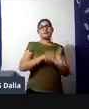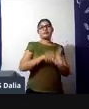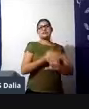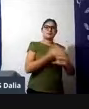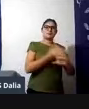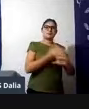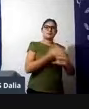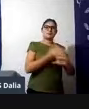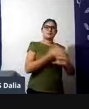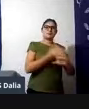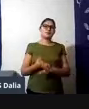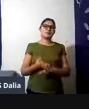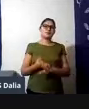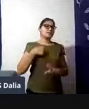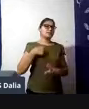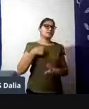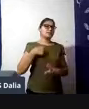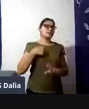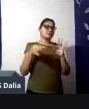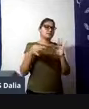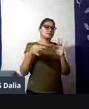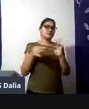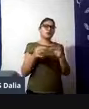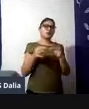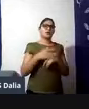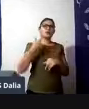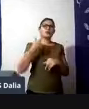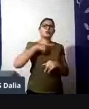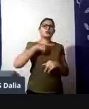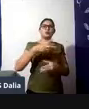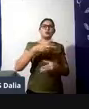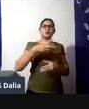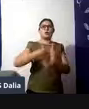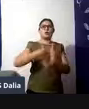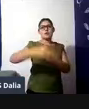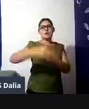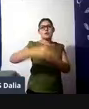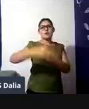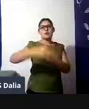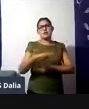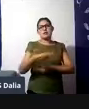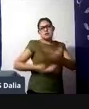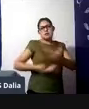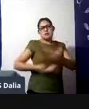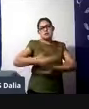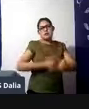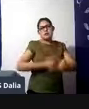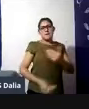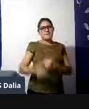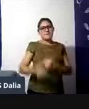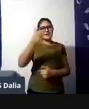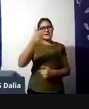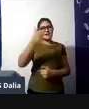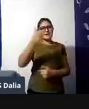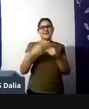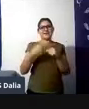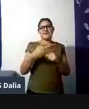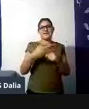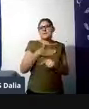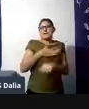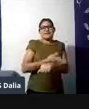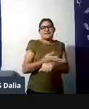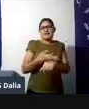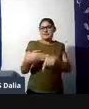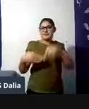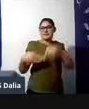nuestra edad es una suerte tener hermanos. Sin embargo, en ocasiones los hermanos simplemente no pueden llevarse bien por la razón que